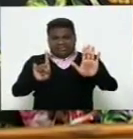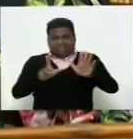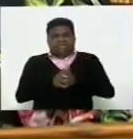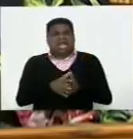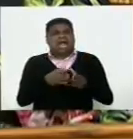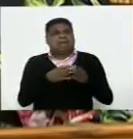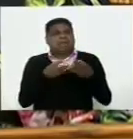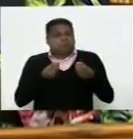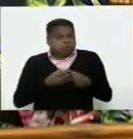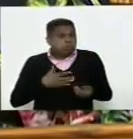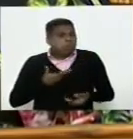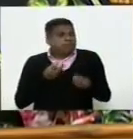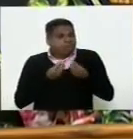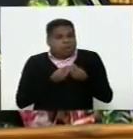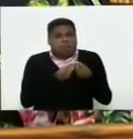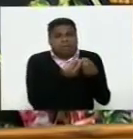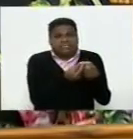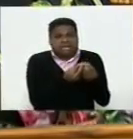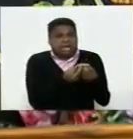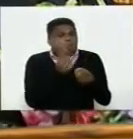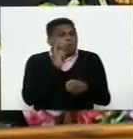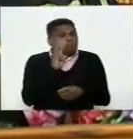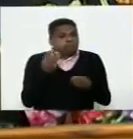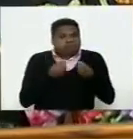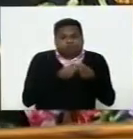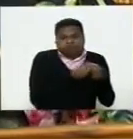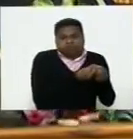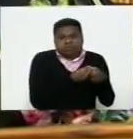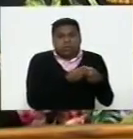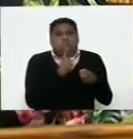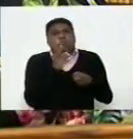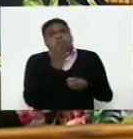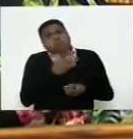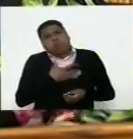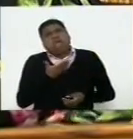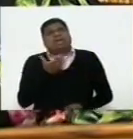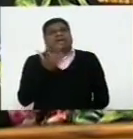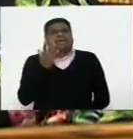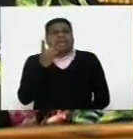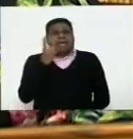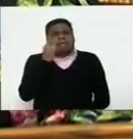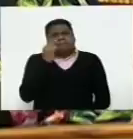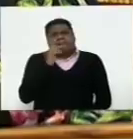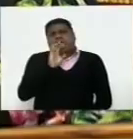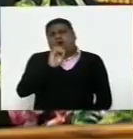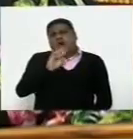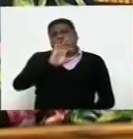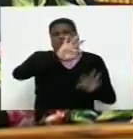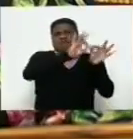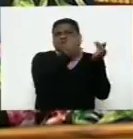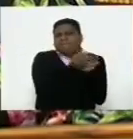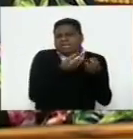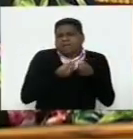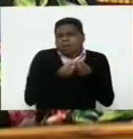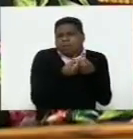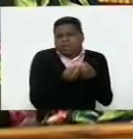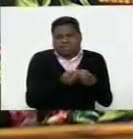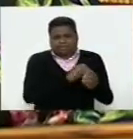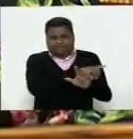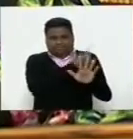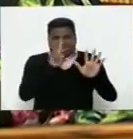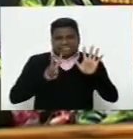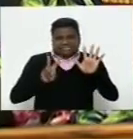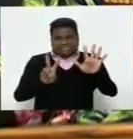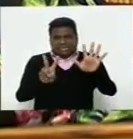parto por el padre u otra persona de su confianza y libre elección. 7.